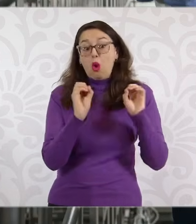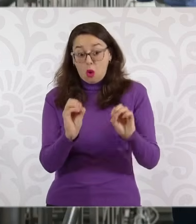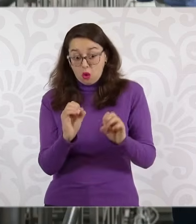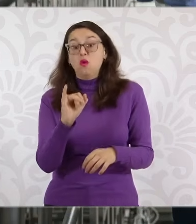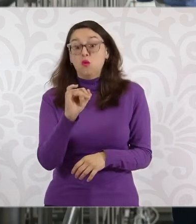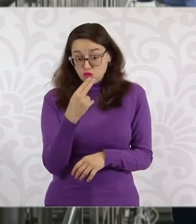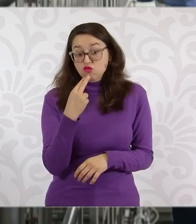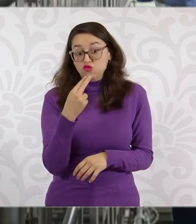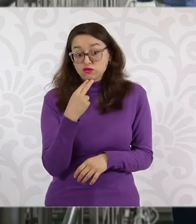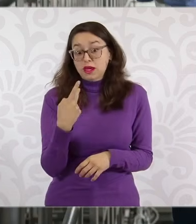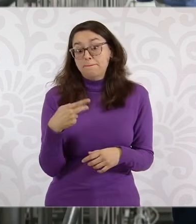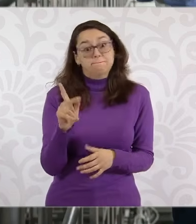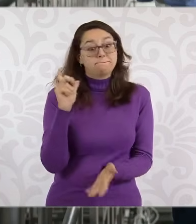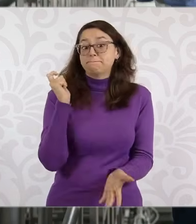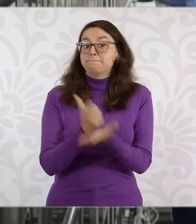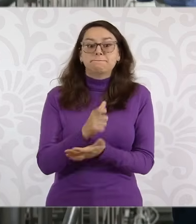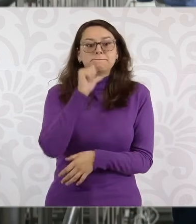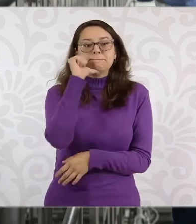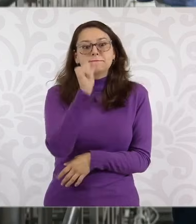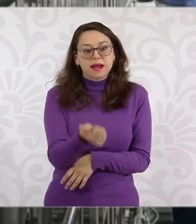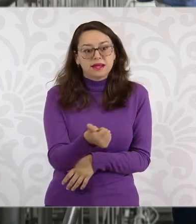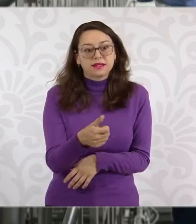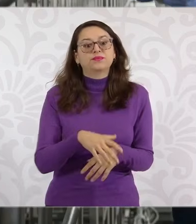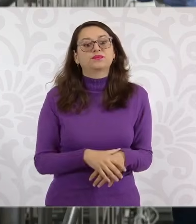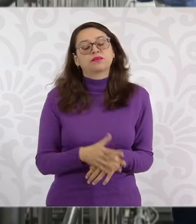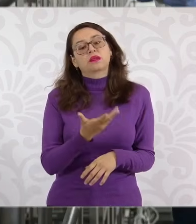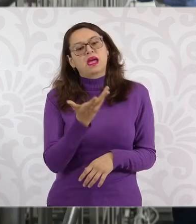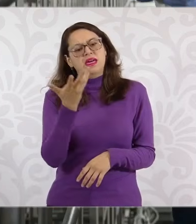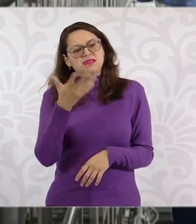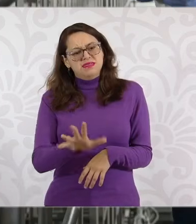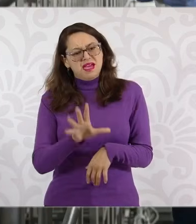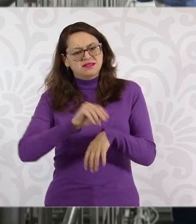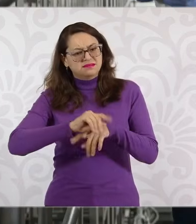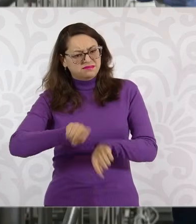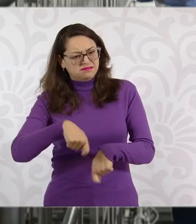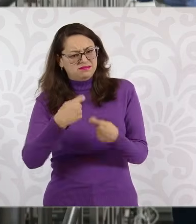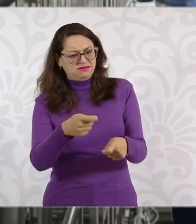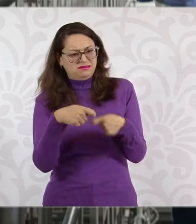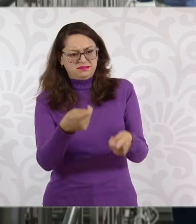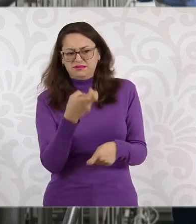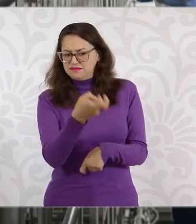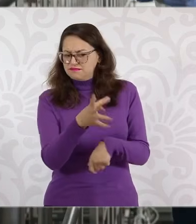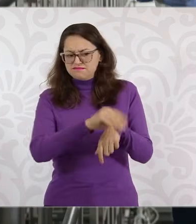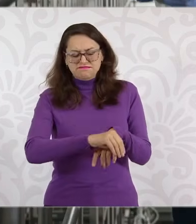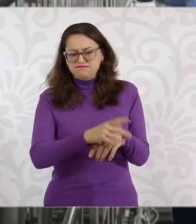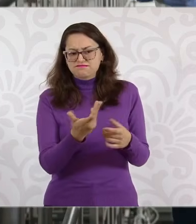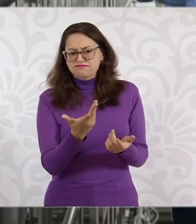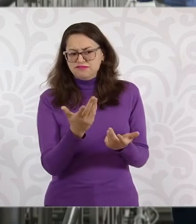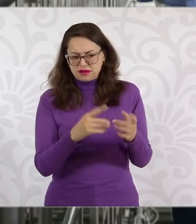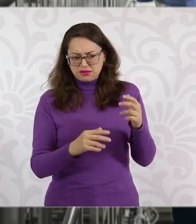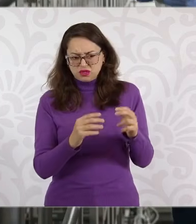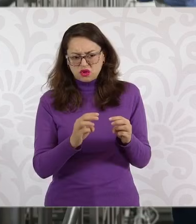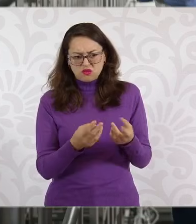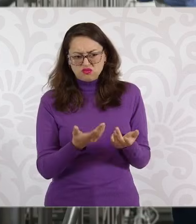está sobreexplotando una cantidad mayor del agua que le fue concesionada, 42 concesiones que no cuentan con